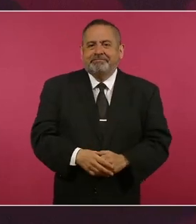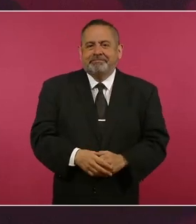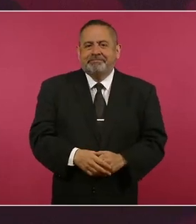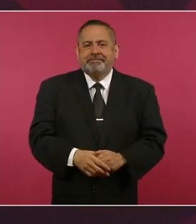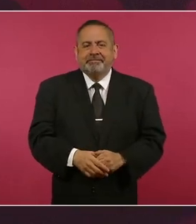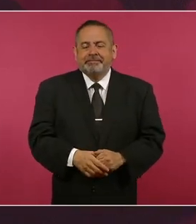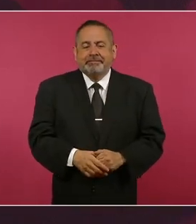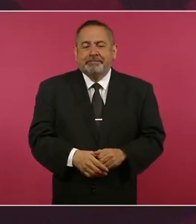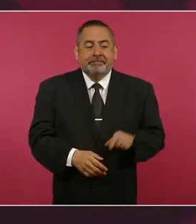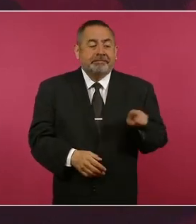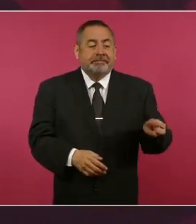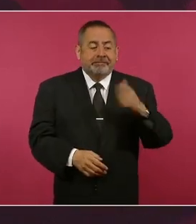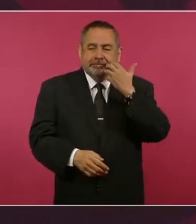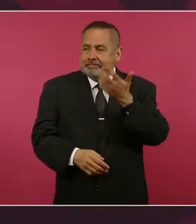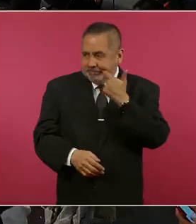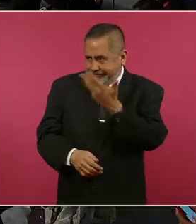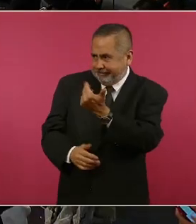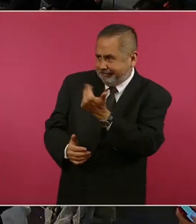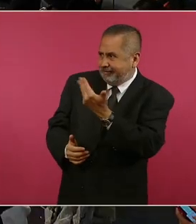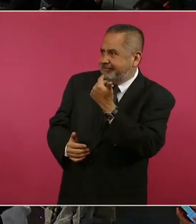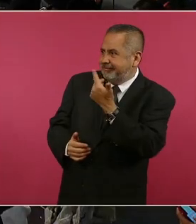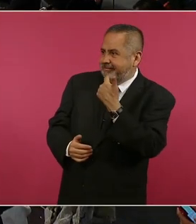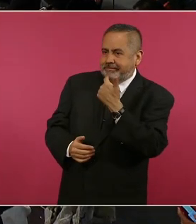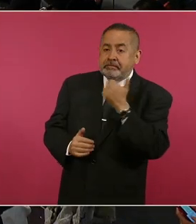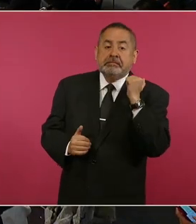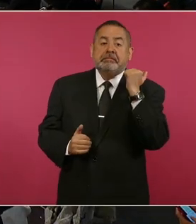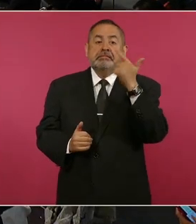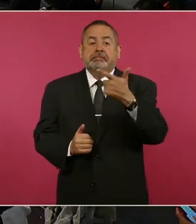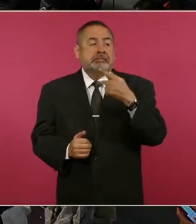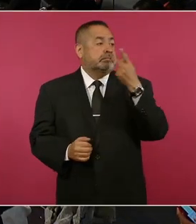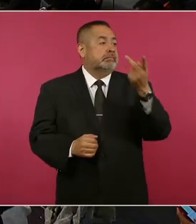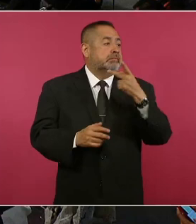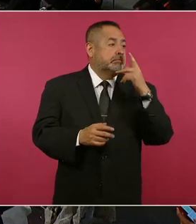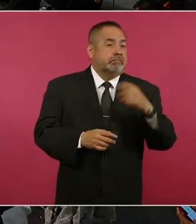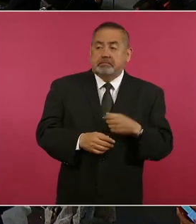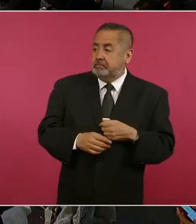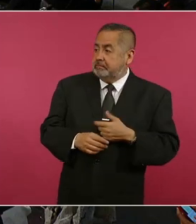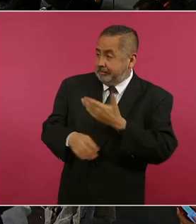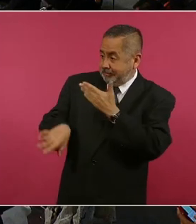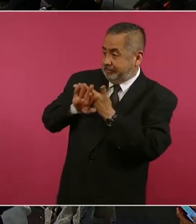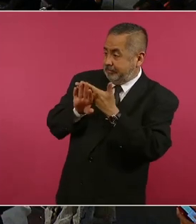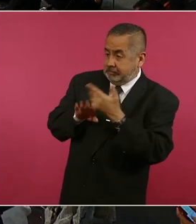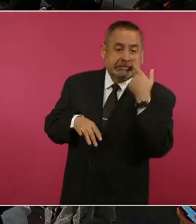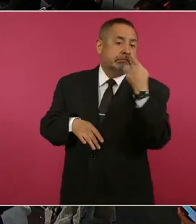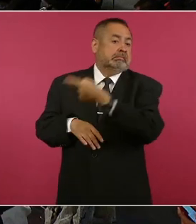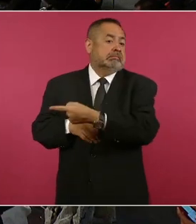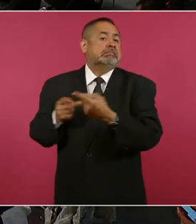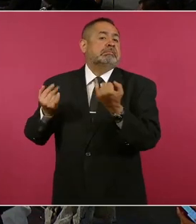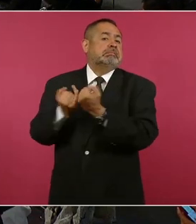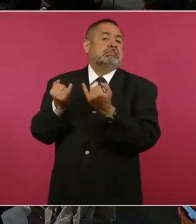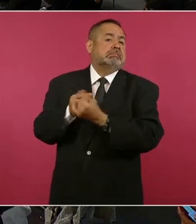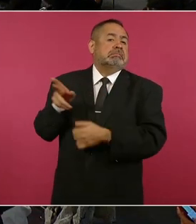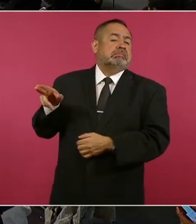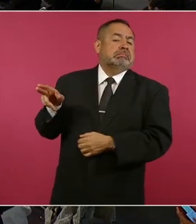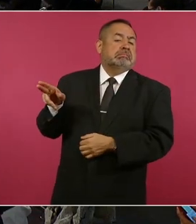Poder tener algún elemento para demostrar que somos iguales. No,